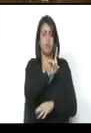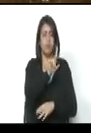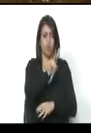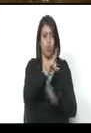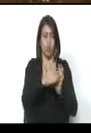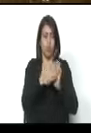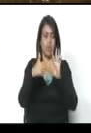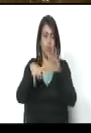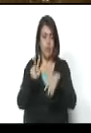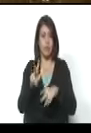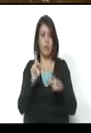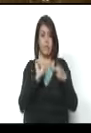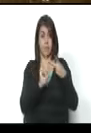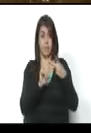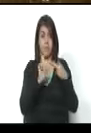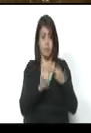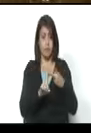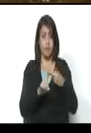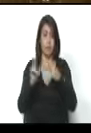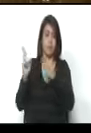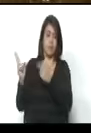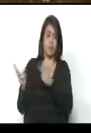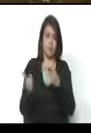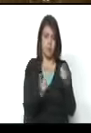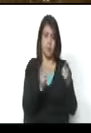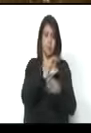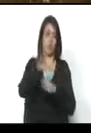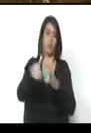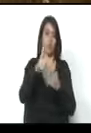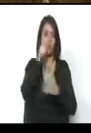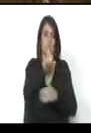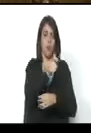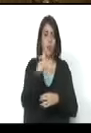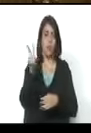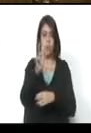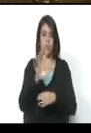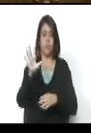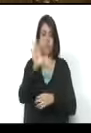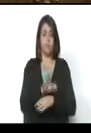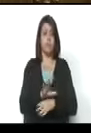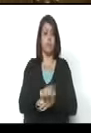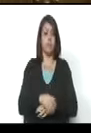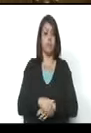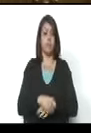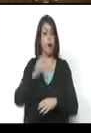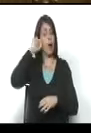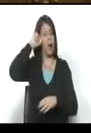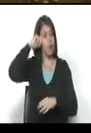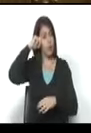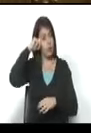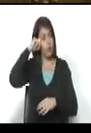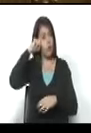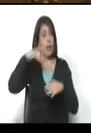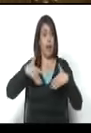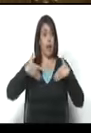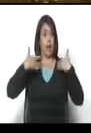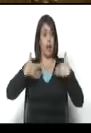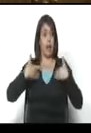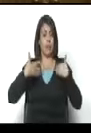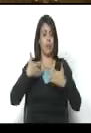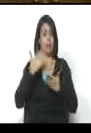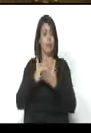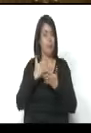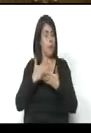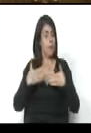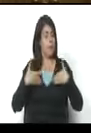año 2013. Segundo, invitar a todo el pueblo de Venezuela a conmemorar con alegría,